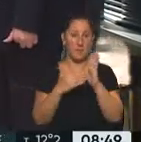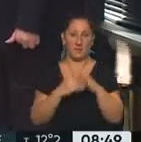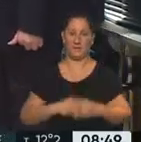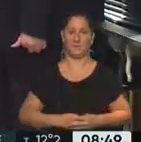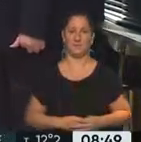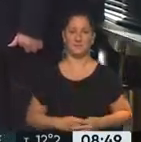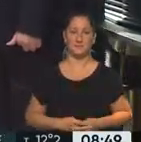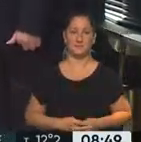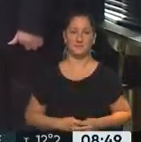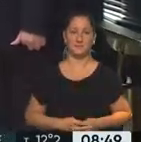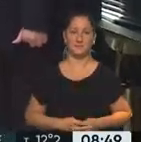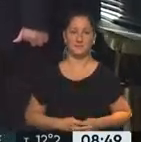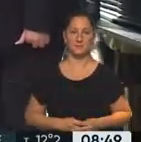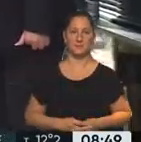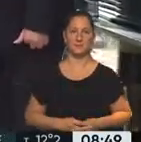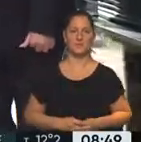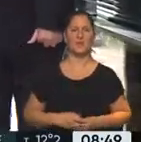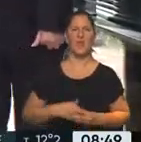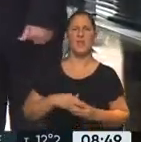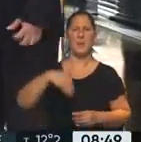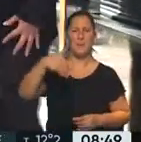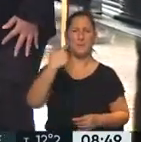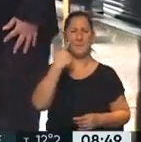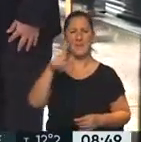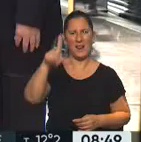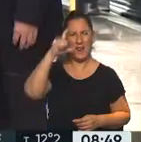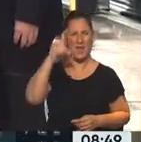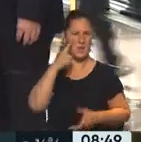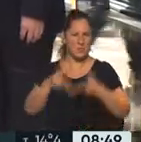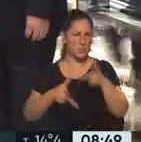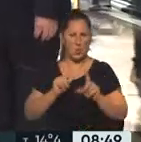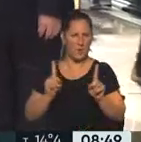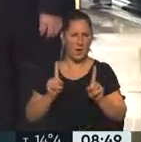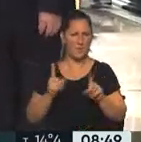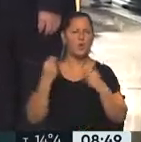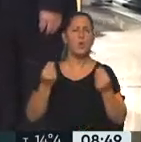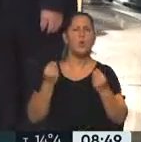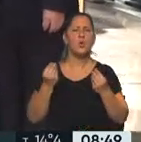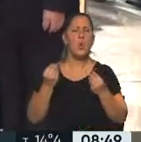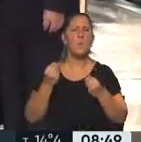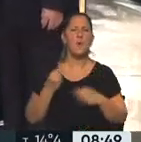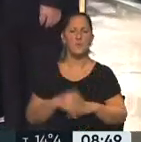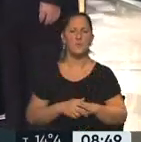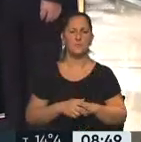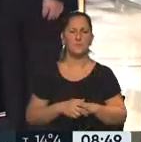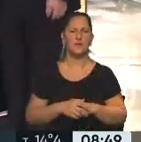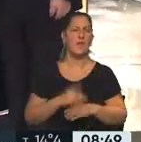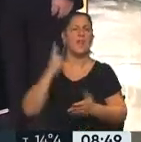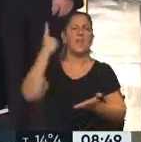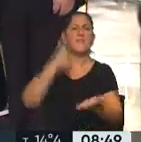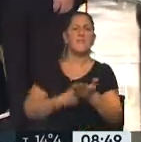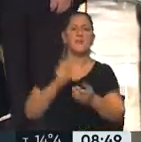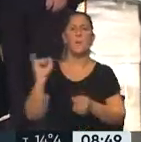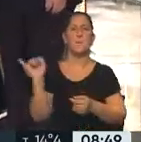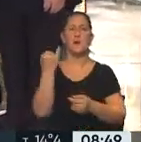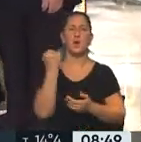respecto al tema Milei? No, no hablamos de Milei. No, no, no. ¿En PASO o en encuestas van a definir cómo hacen? A ver, como sea el que va a definir los mejores